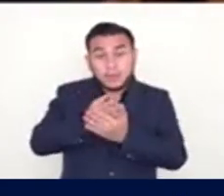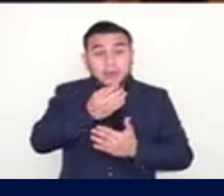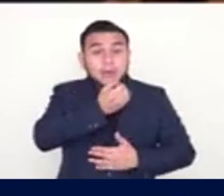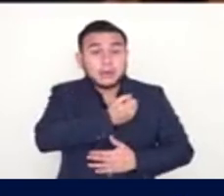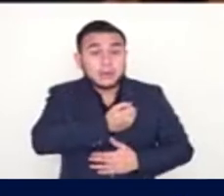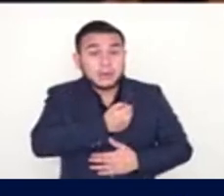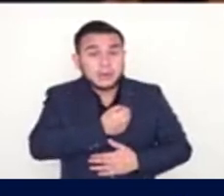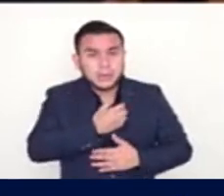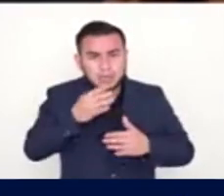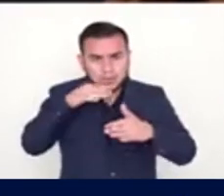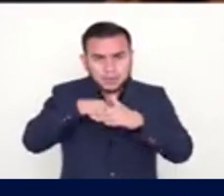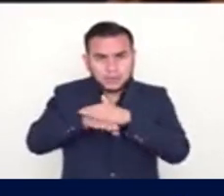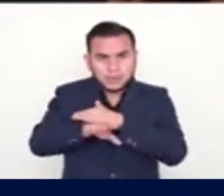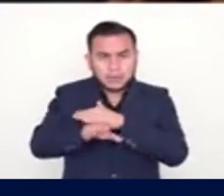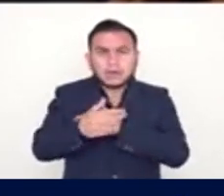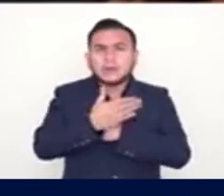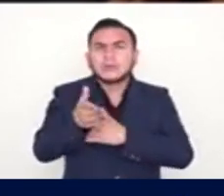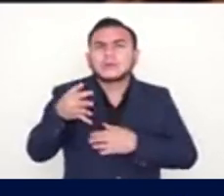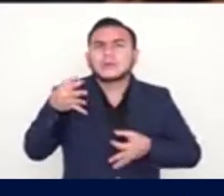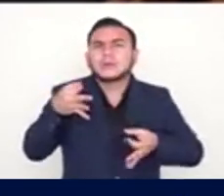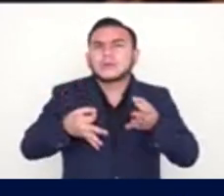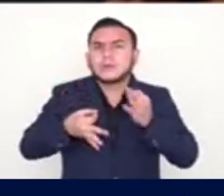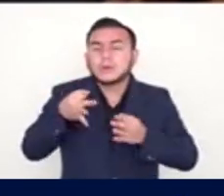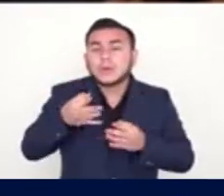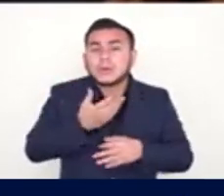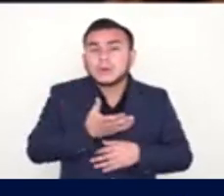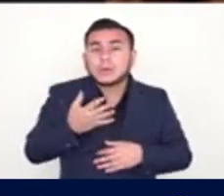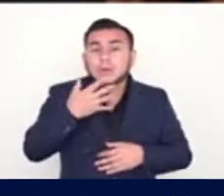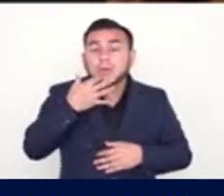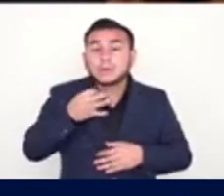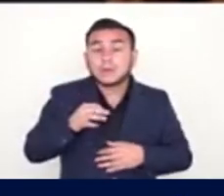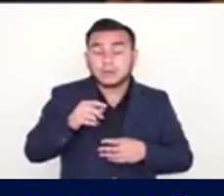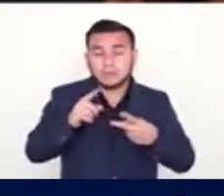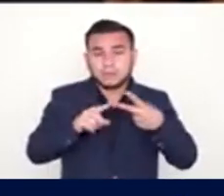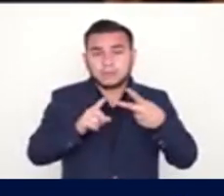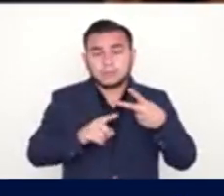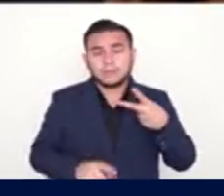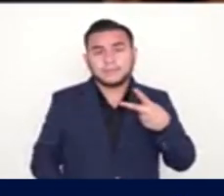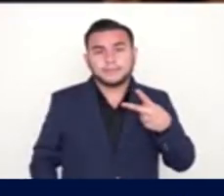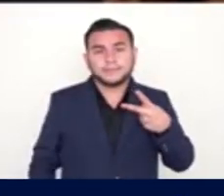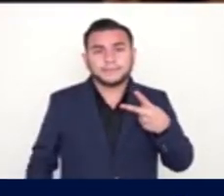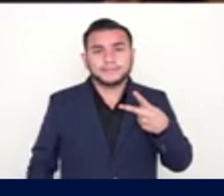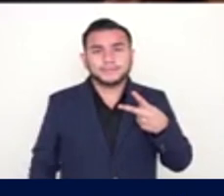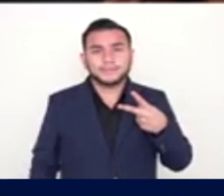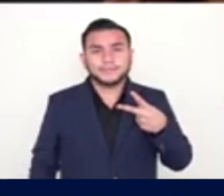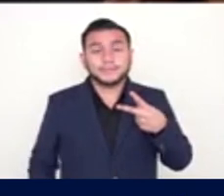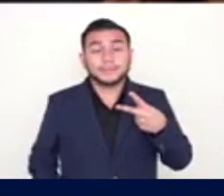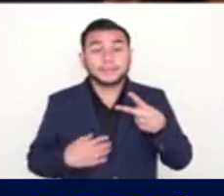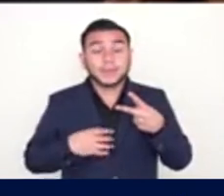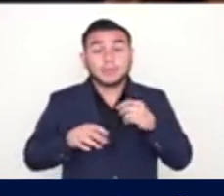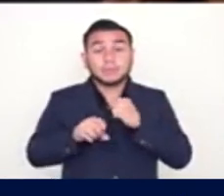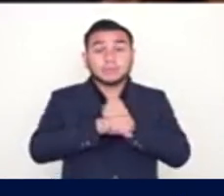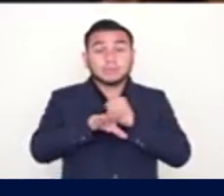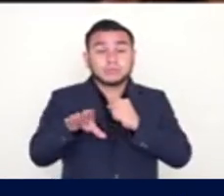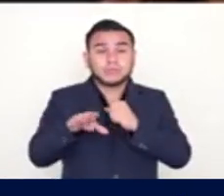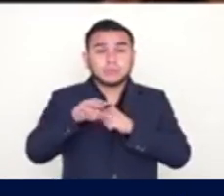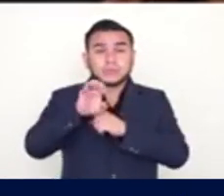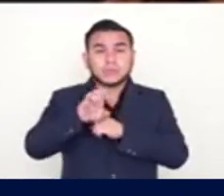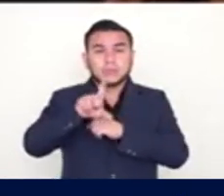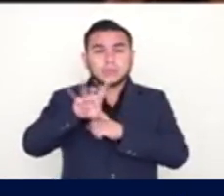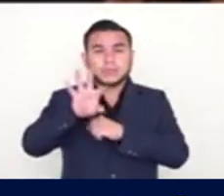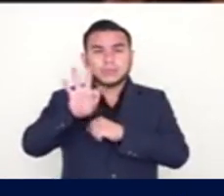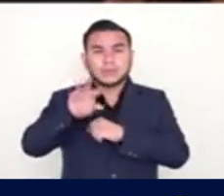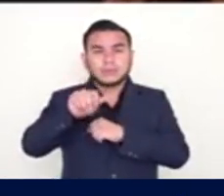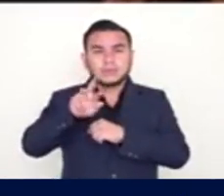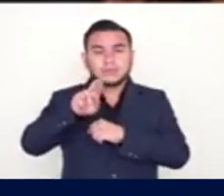víctimas, no es más adecuado dejar entrar al juez y al procurador? Y la segunda pregunta es, en la publicación que hizo el Faro hace